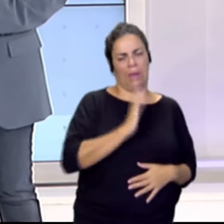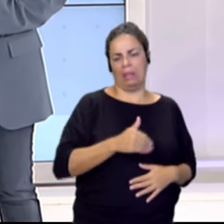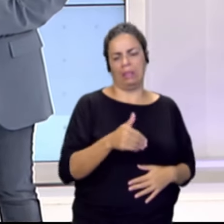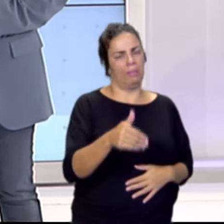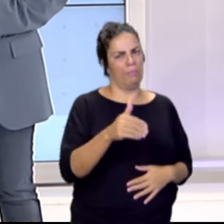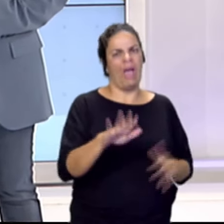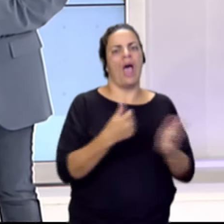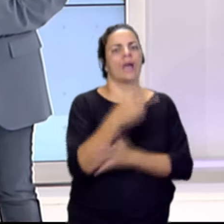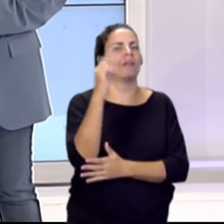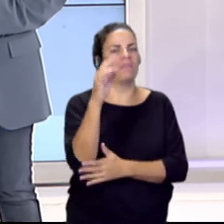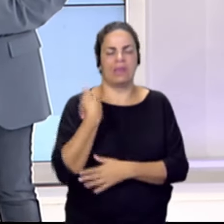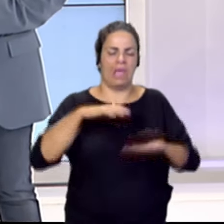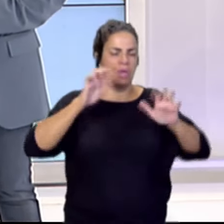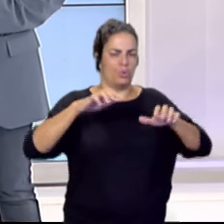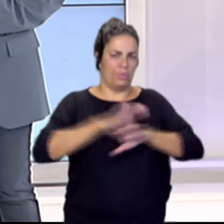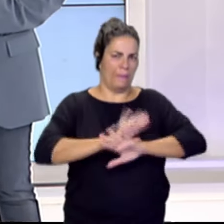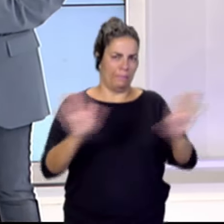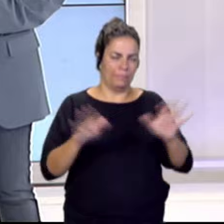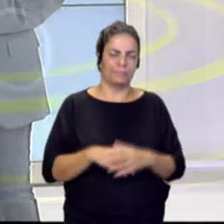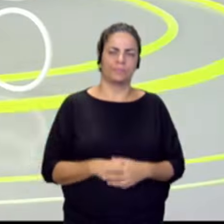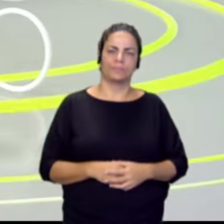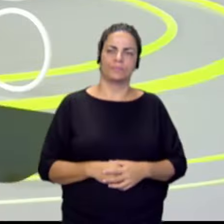el próximo viernes.